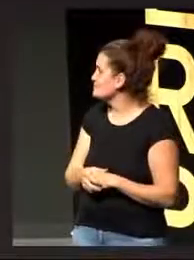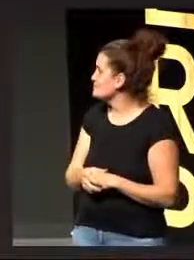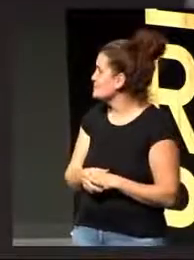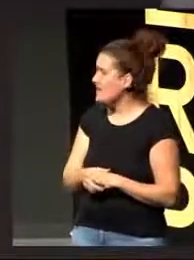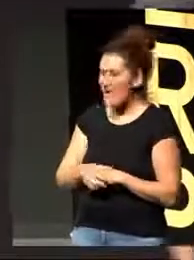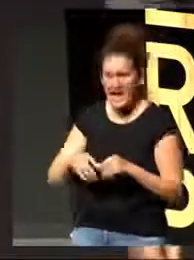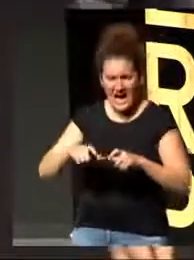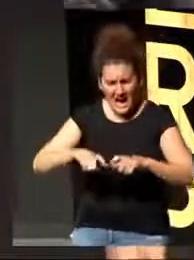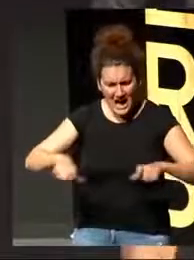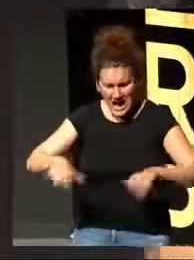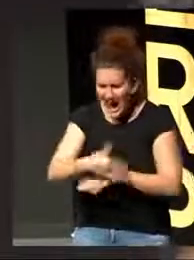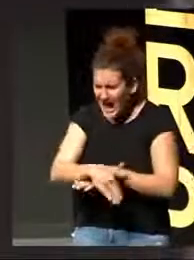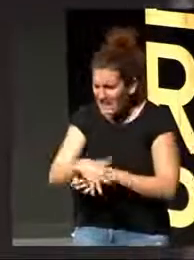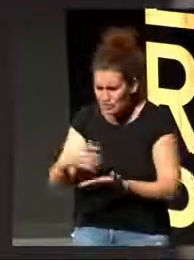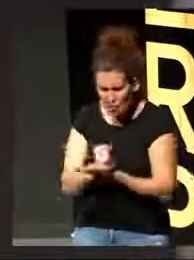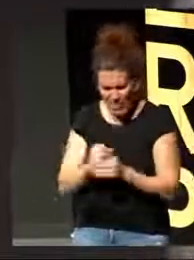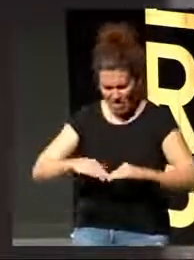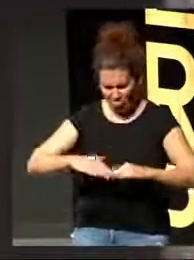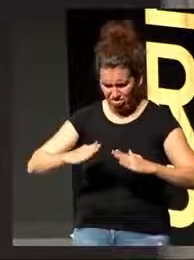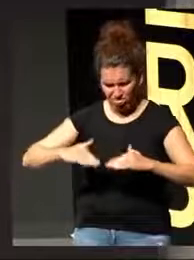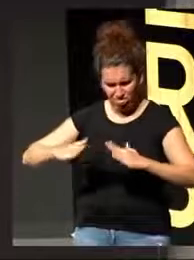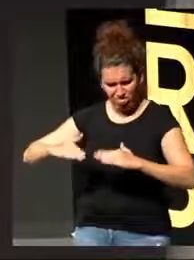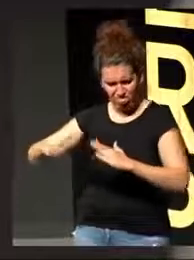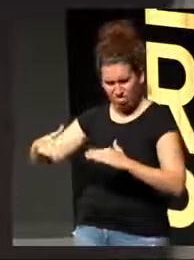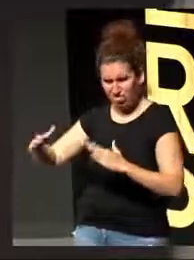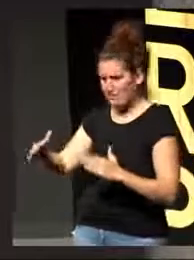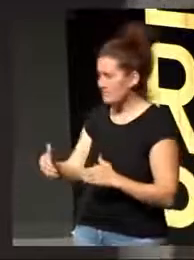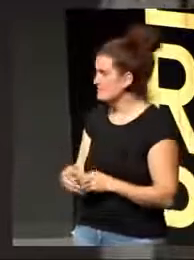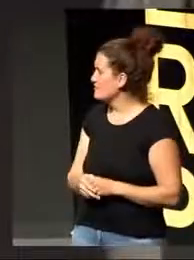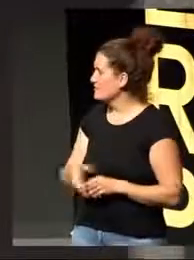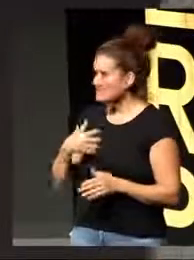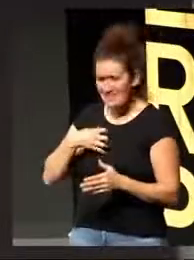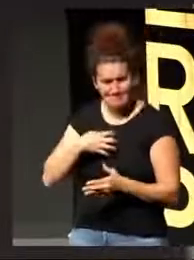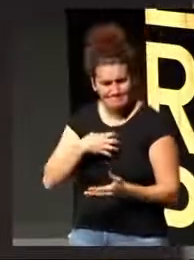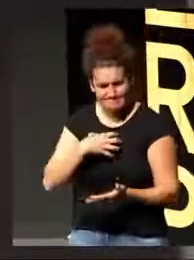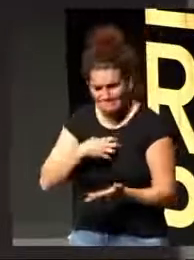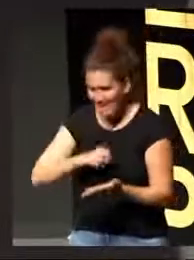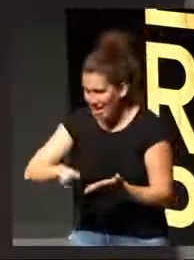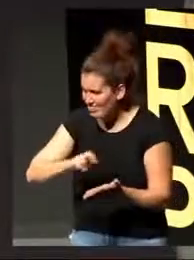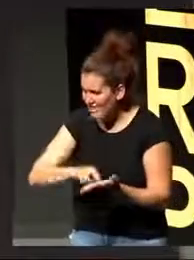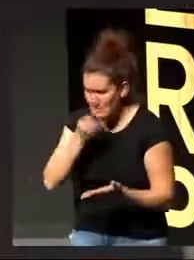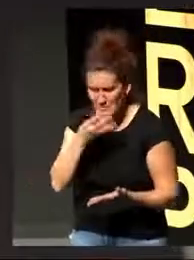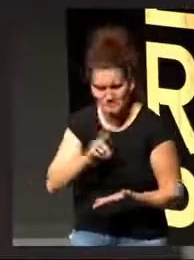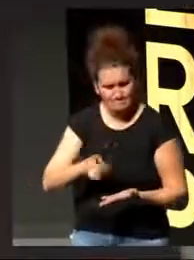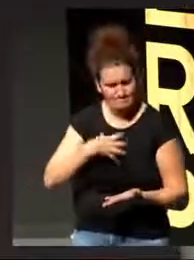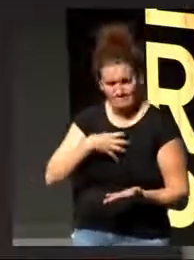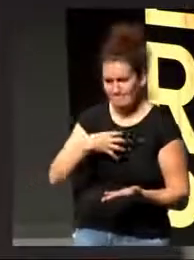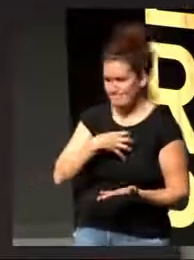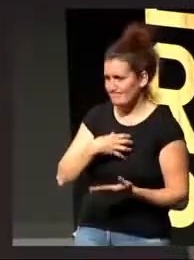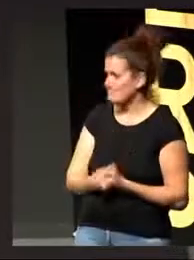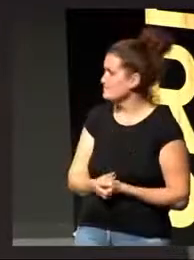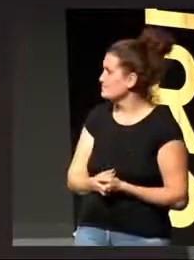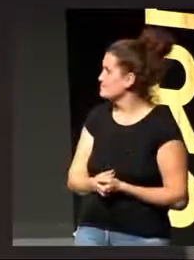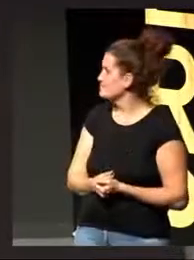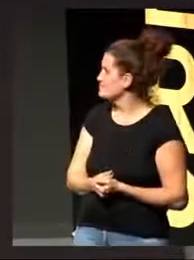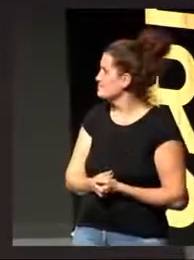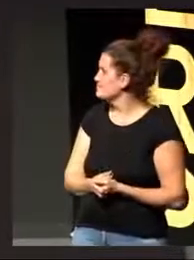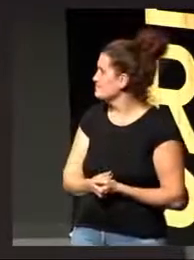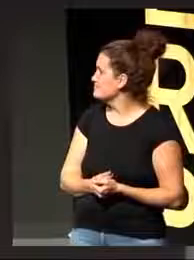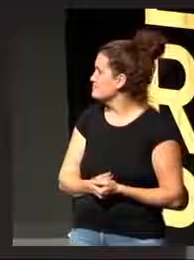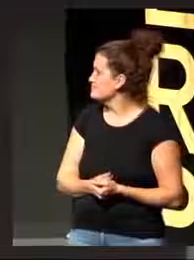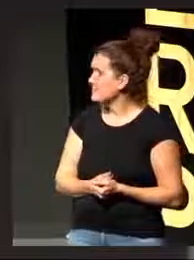levantadas. Fatal. Fatal. No se puede andar, es que no se puede. Han mandado a hacer unos remiendos, pero estos